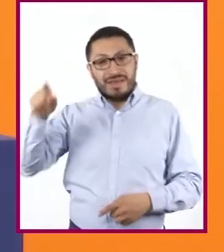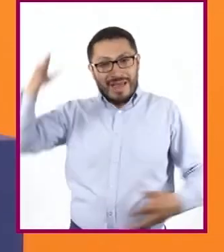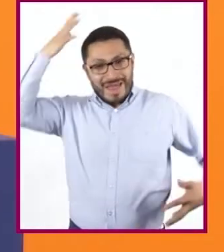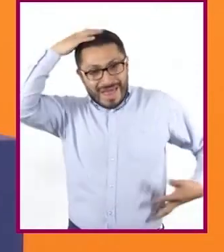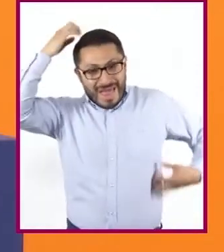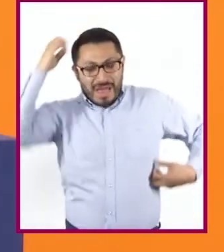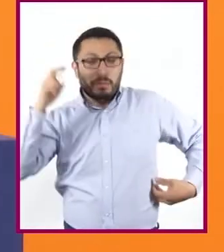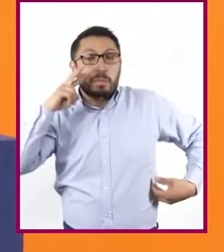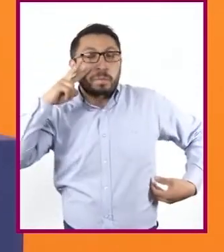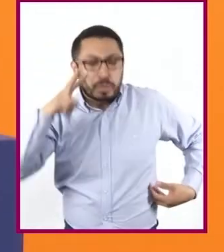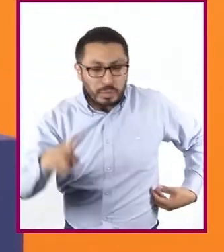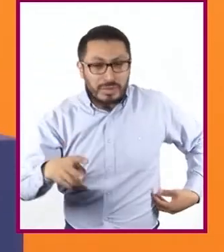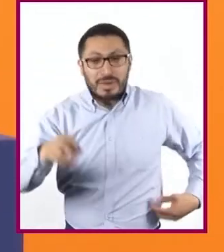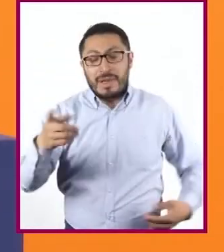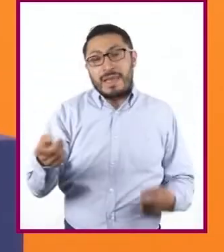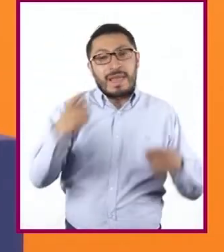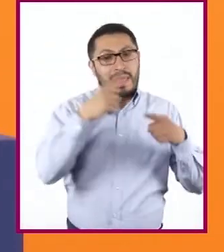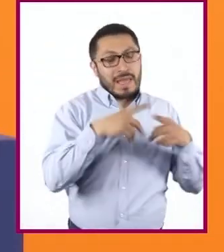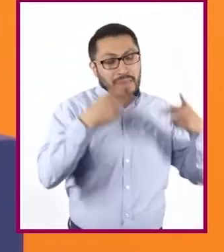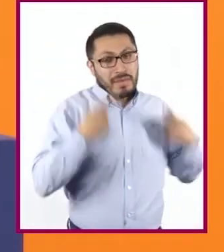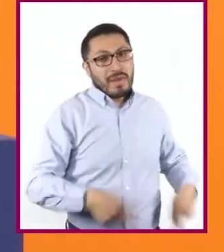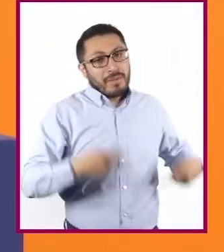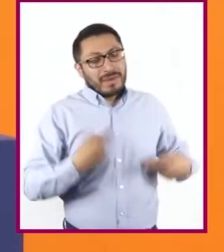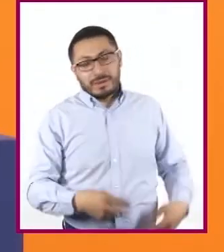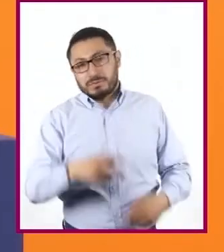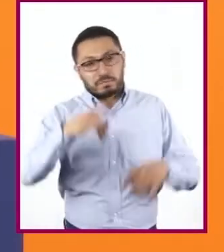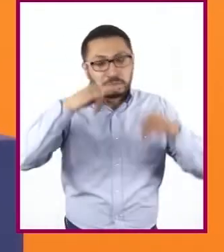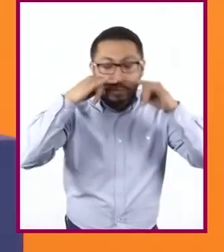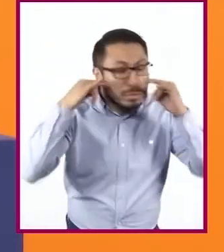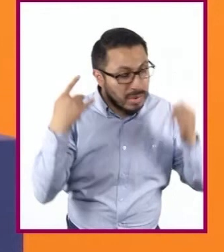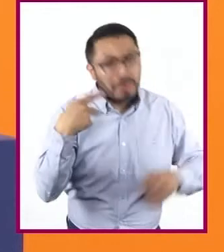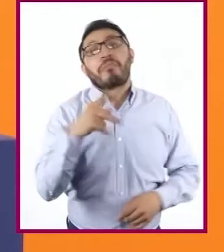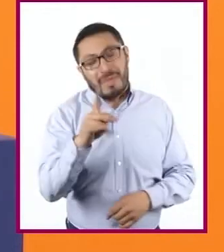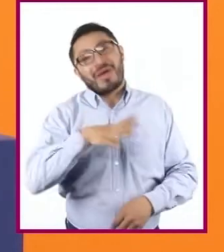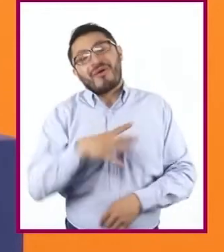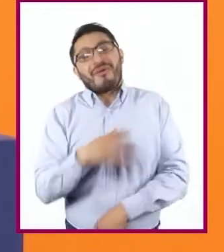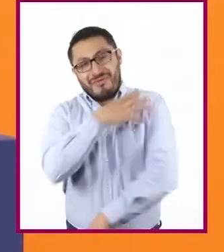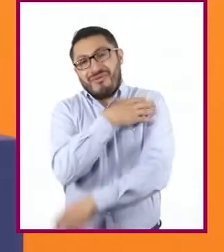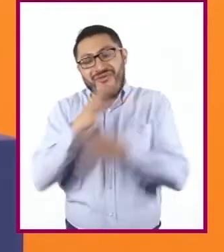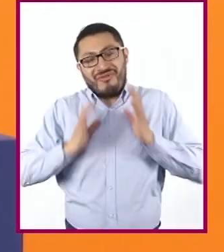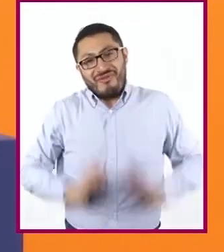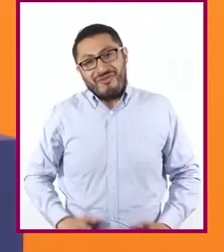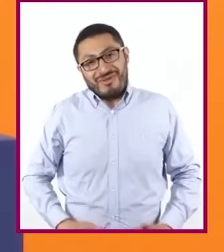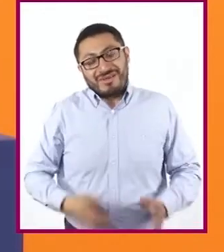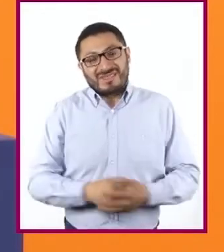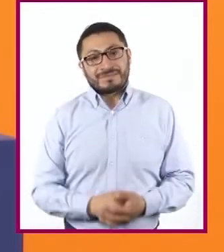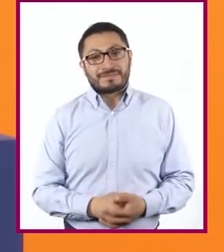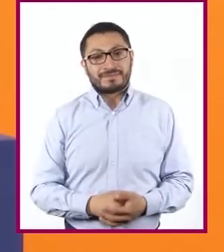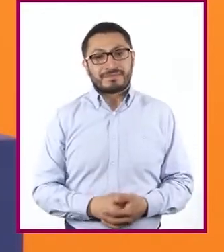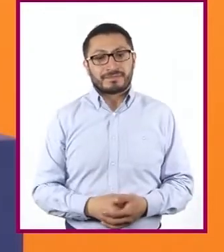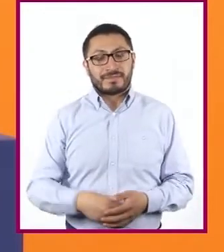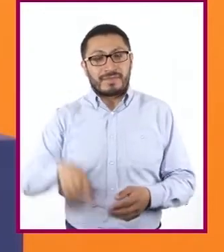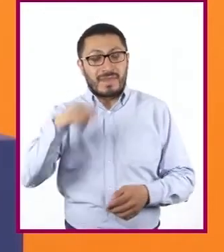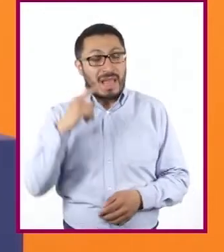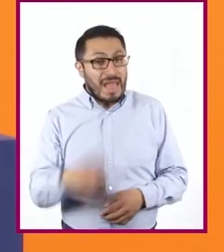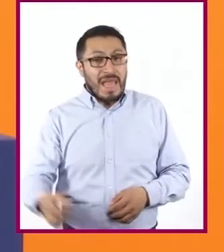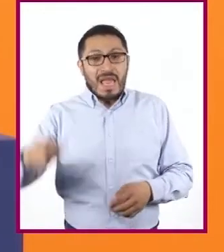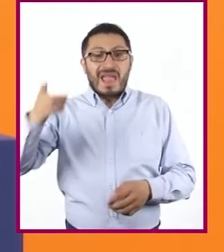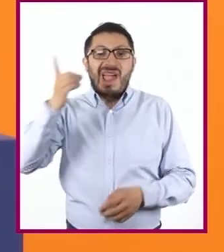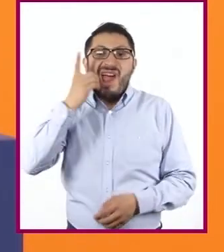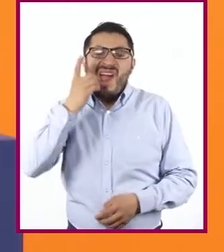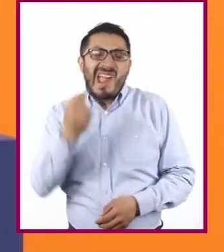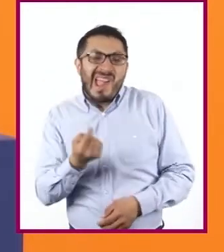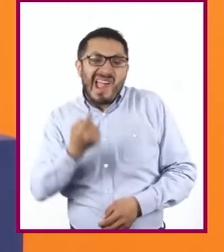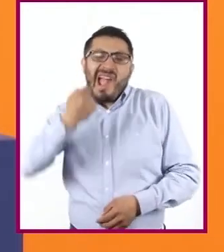primates. Interesante, ¿no? Otro dato que quizá desconozcas es la utilidad que tuvieron las muelas del juicio en